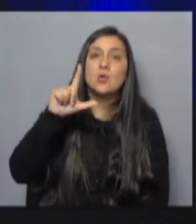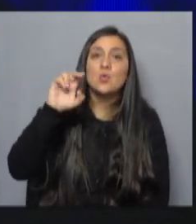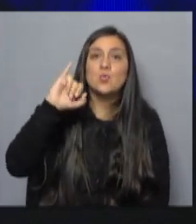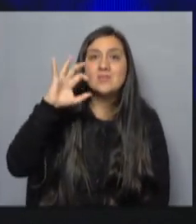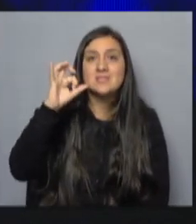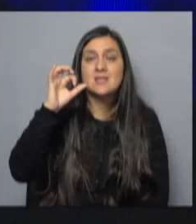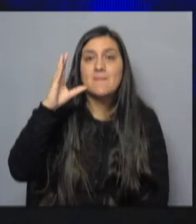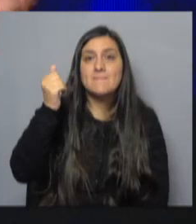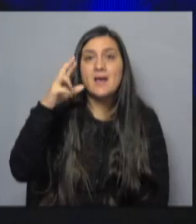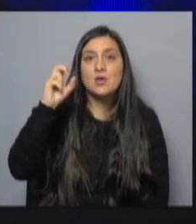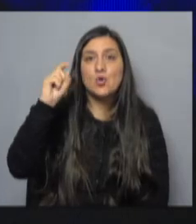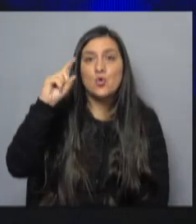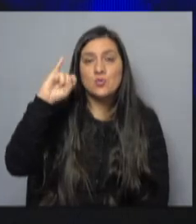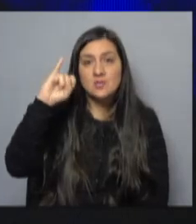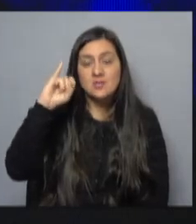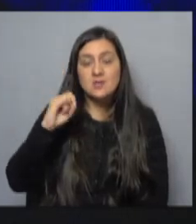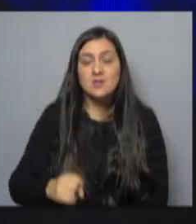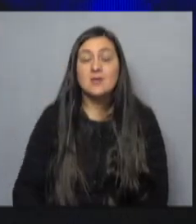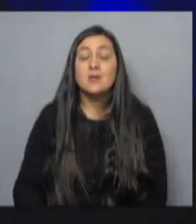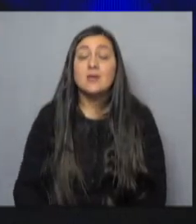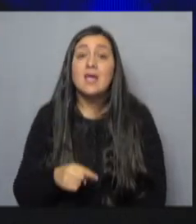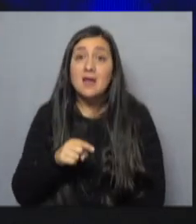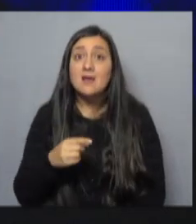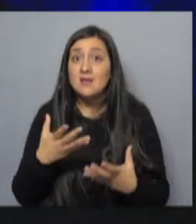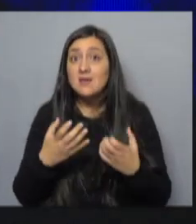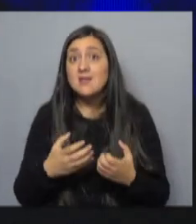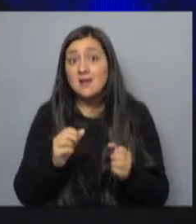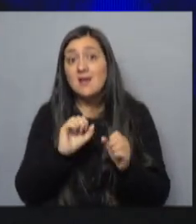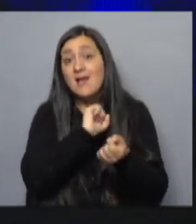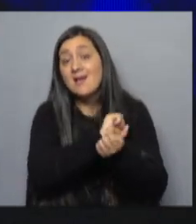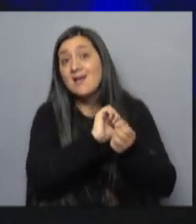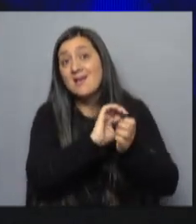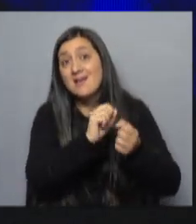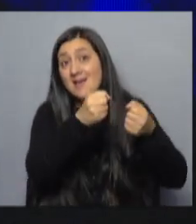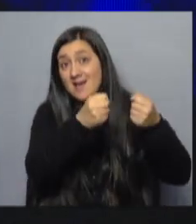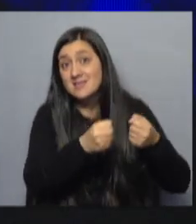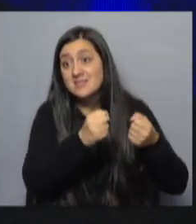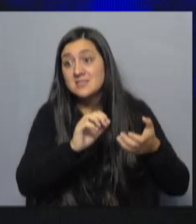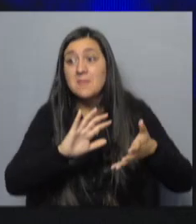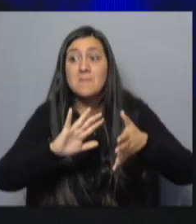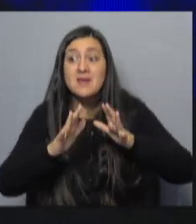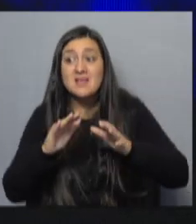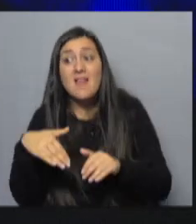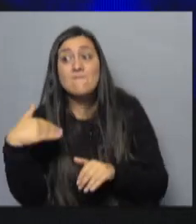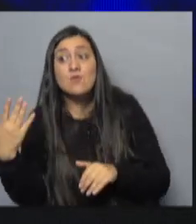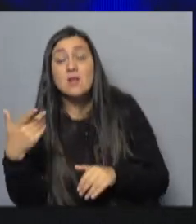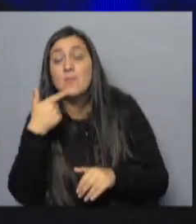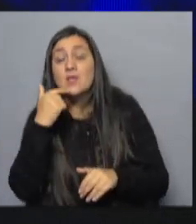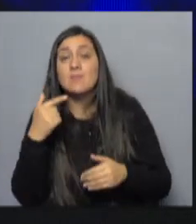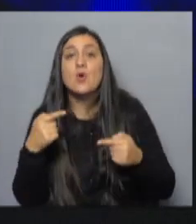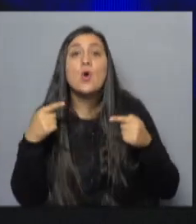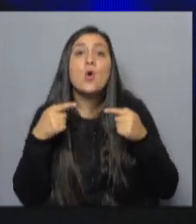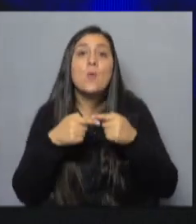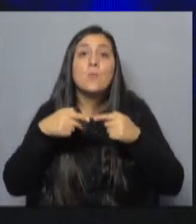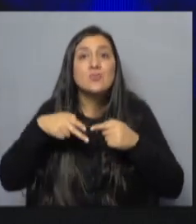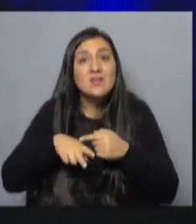Parodi era una persona que quería que la cárcel se pareciera a la afuera. Dentro de ese pensar, Punta de Rieles, no fue un éxito, porque